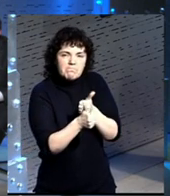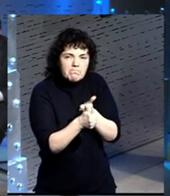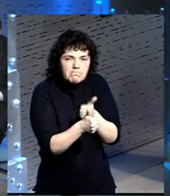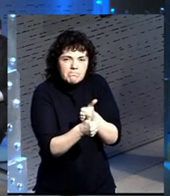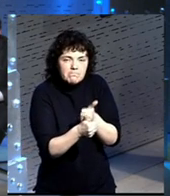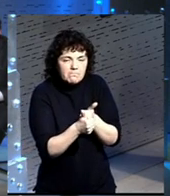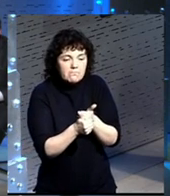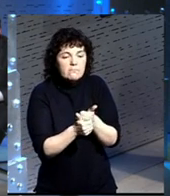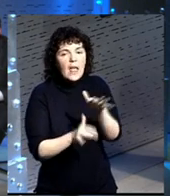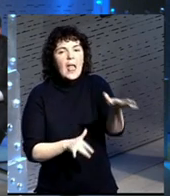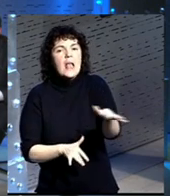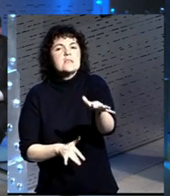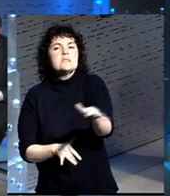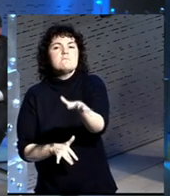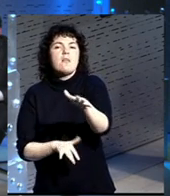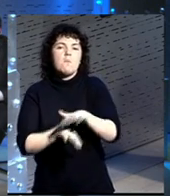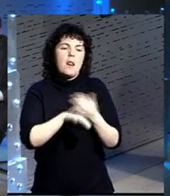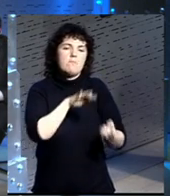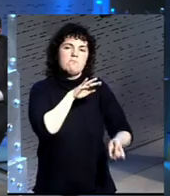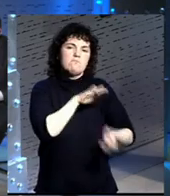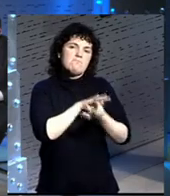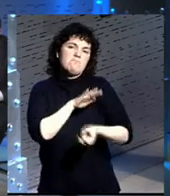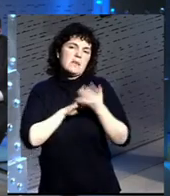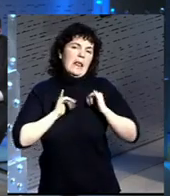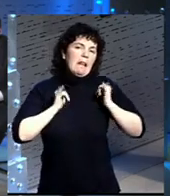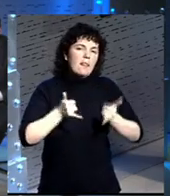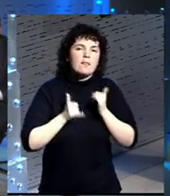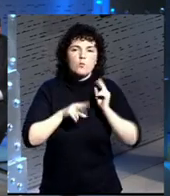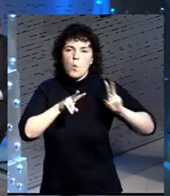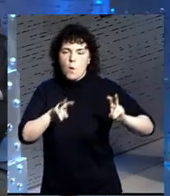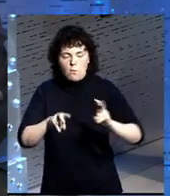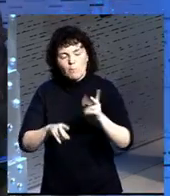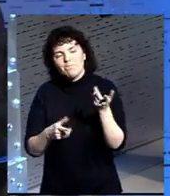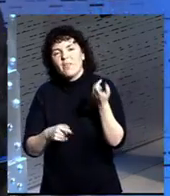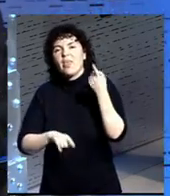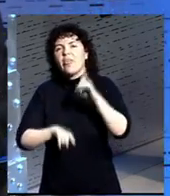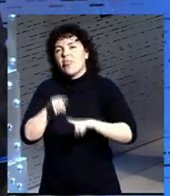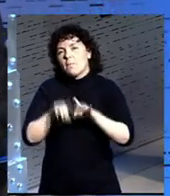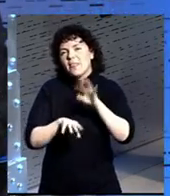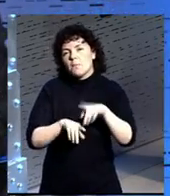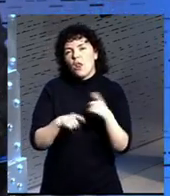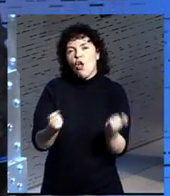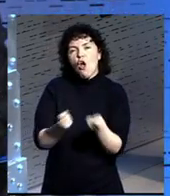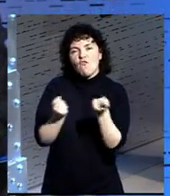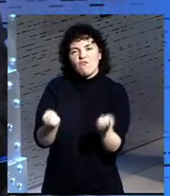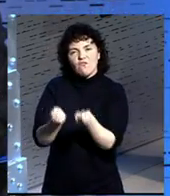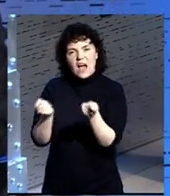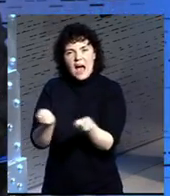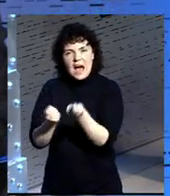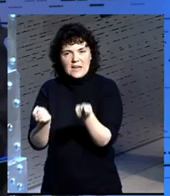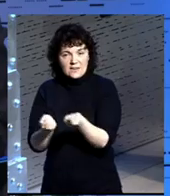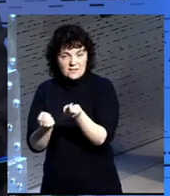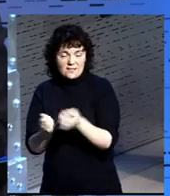el espacio para la aparición de esas iniciativas depende también de la oferta existente, de la oferta de los